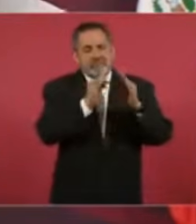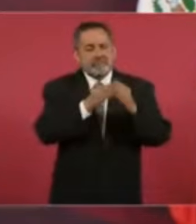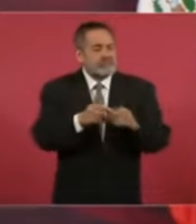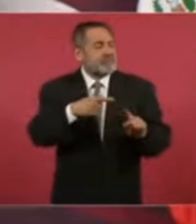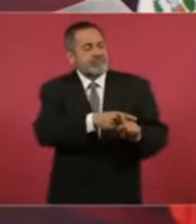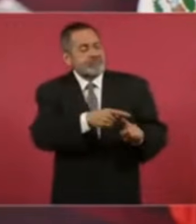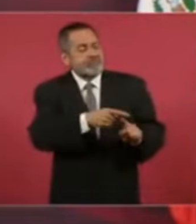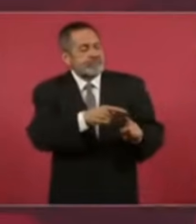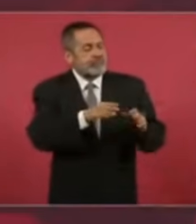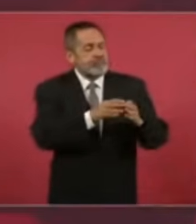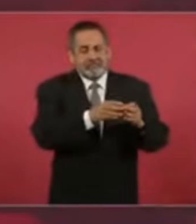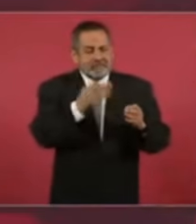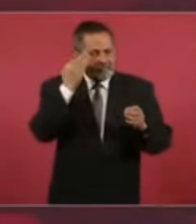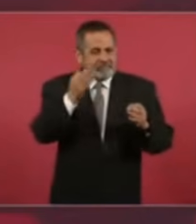modelo